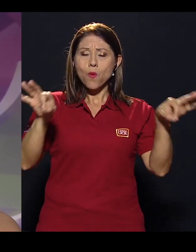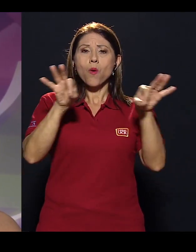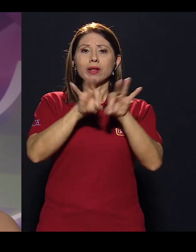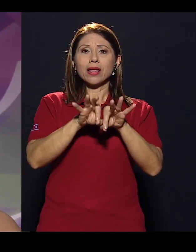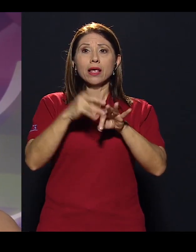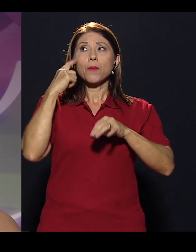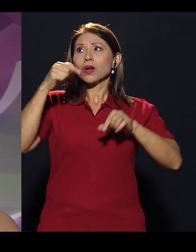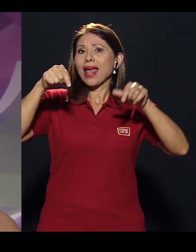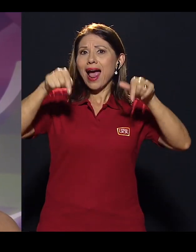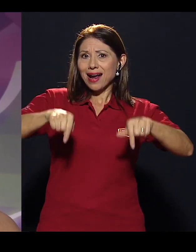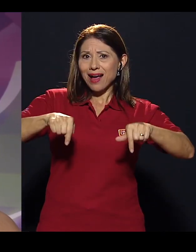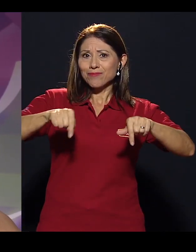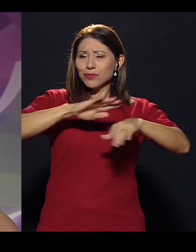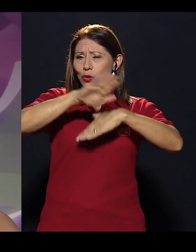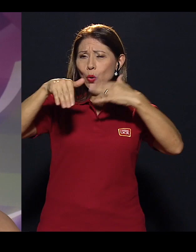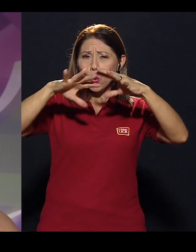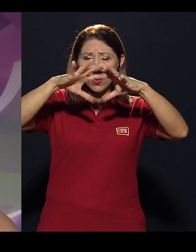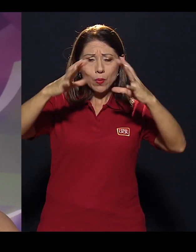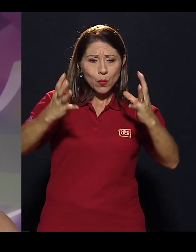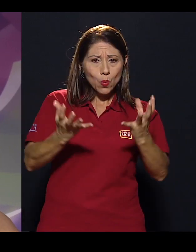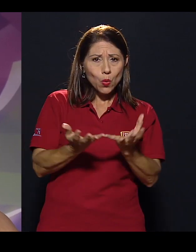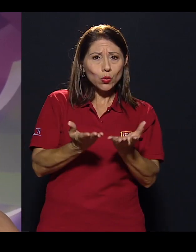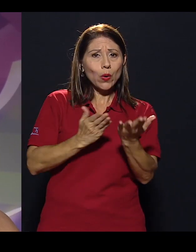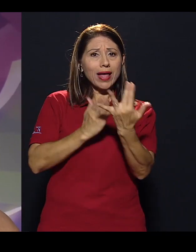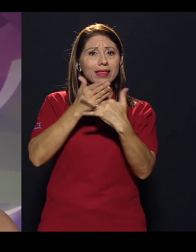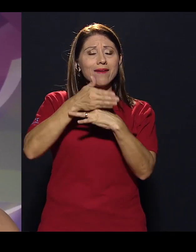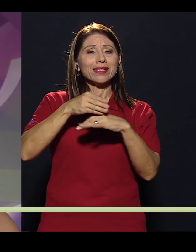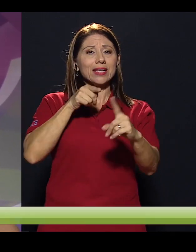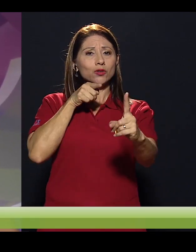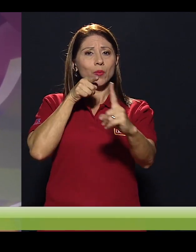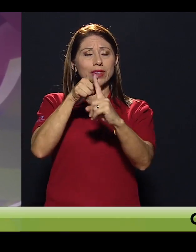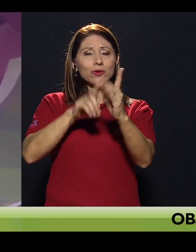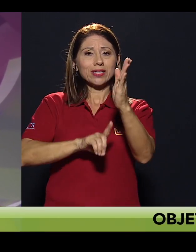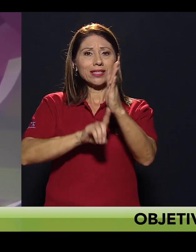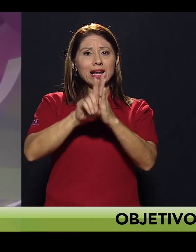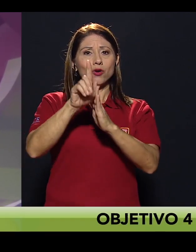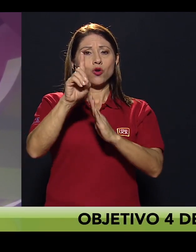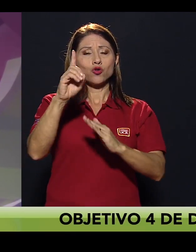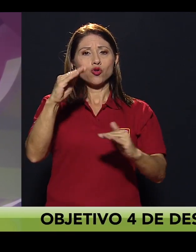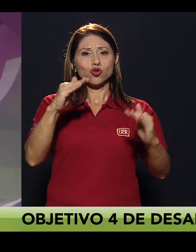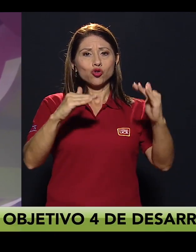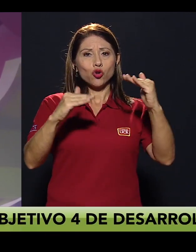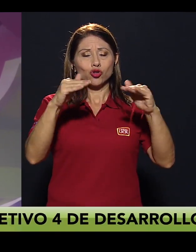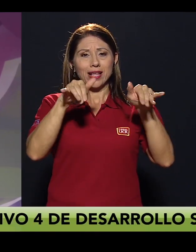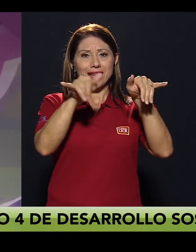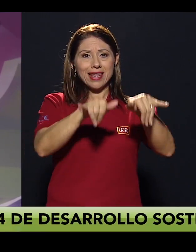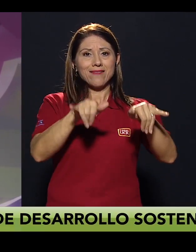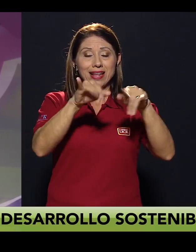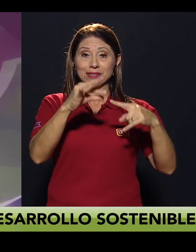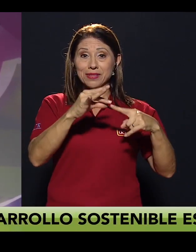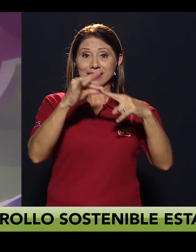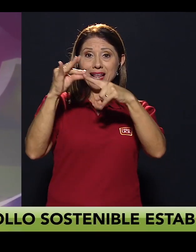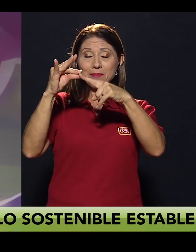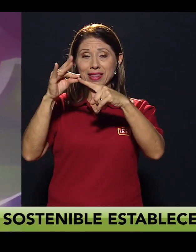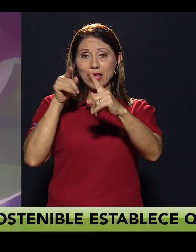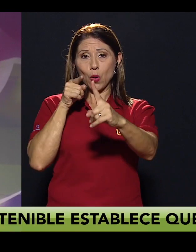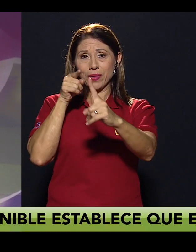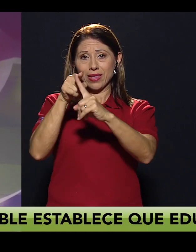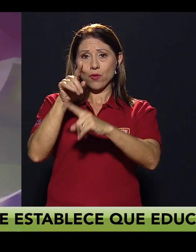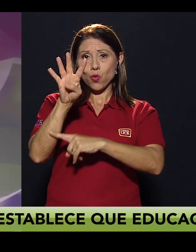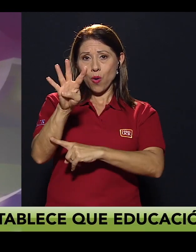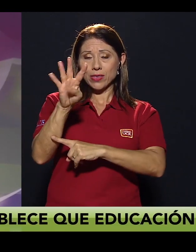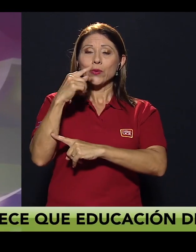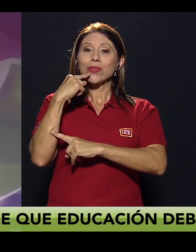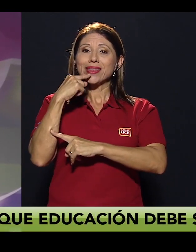acá el mundo entero y a través de los objetivos de desarrollo sostenible, especialmente el objetivo 4, que dice que la educación